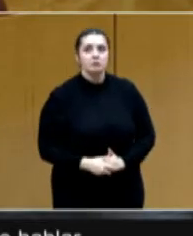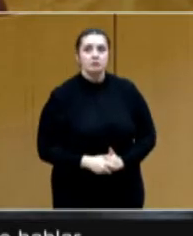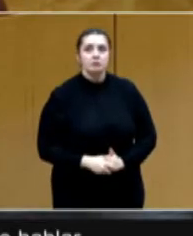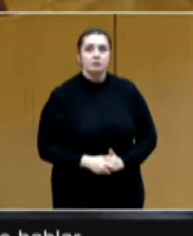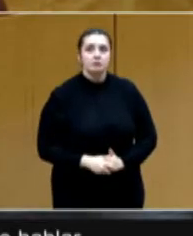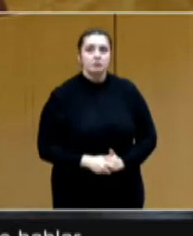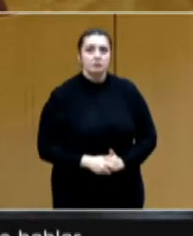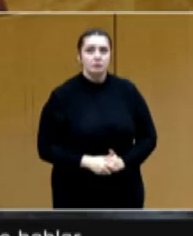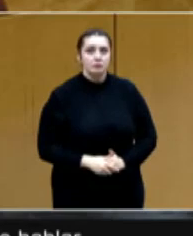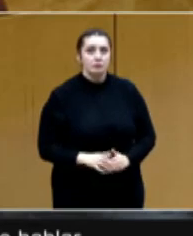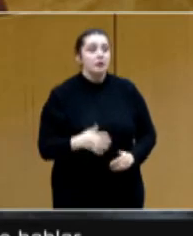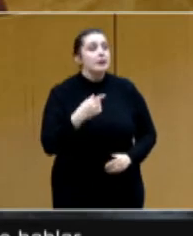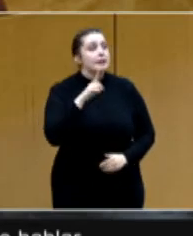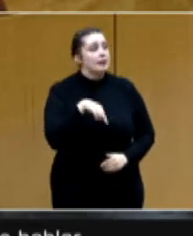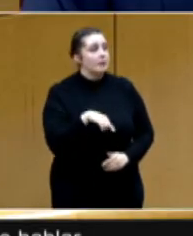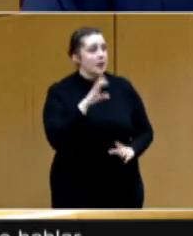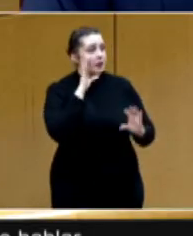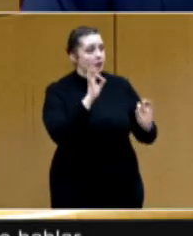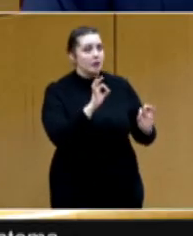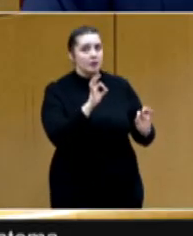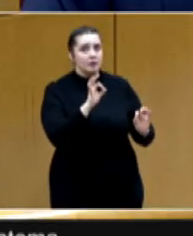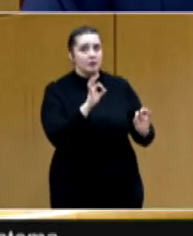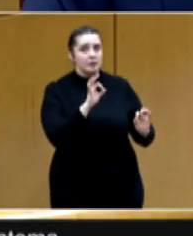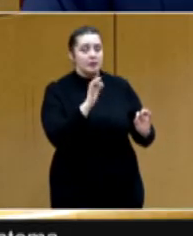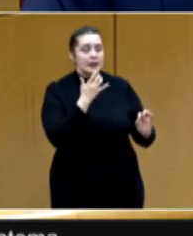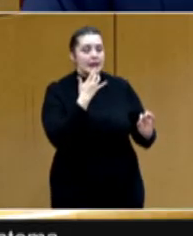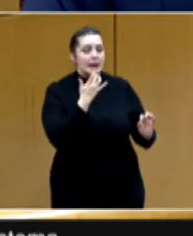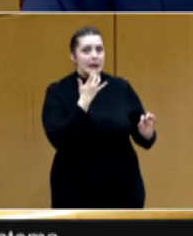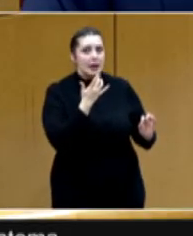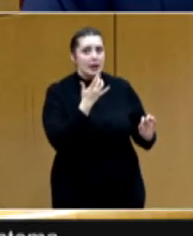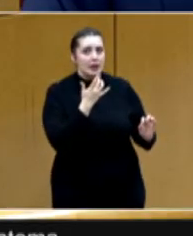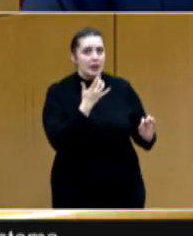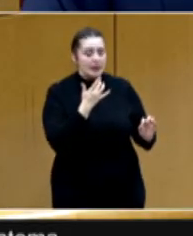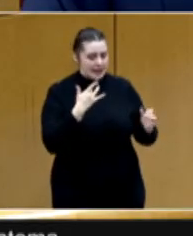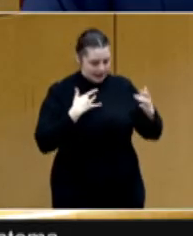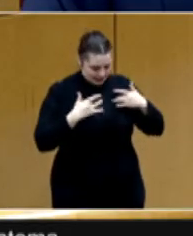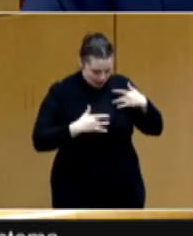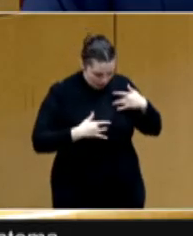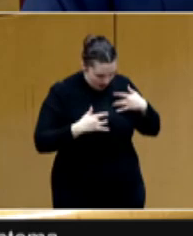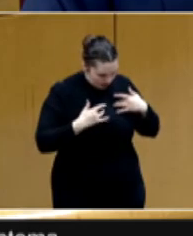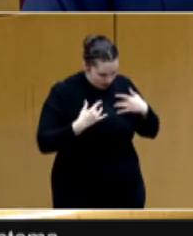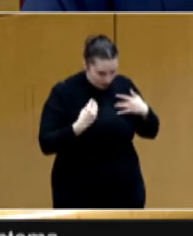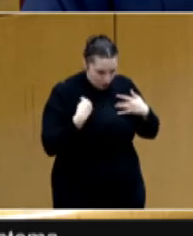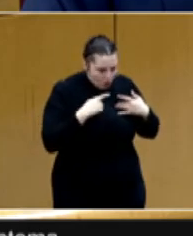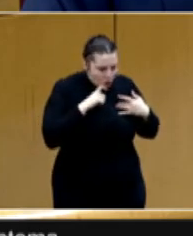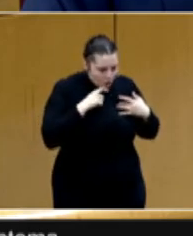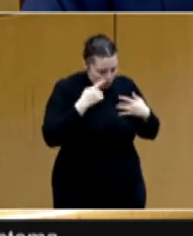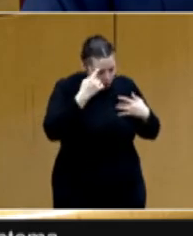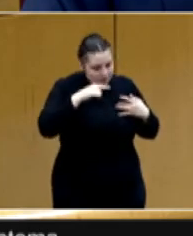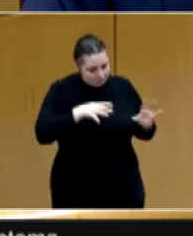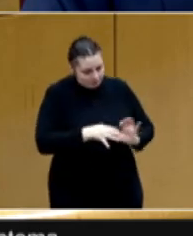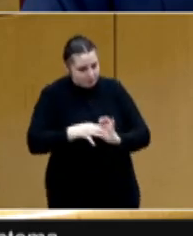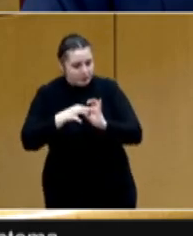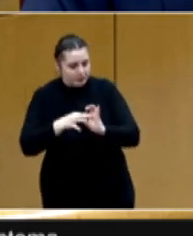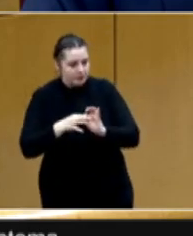Y por supuesto tener interpretar por ejemplo el síntoma que tengo vale En el caso de que tenga